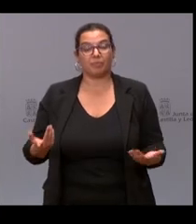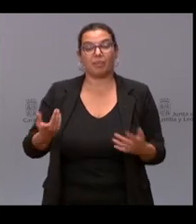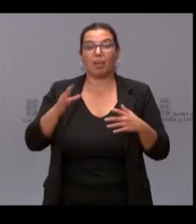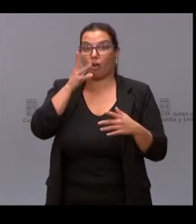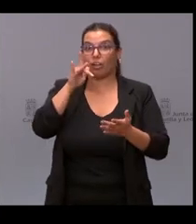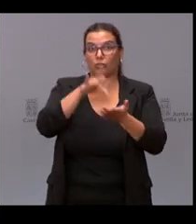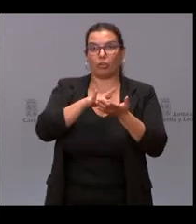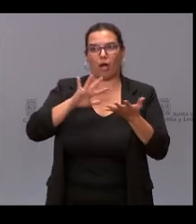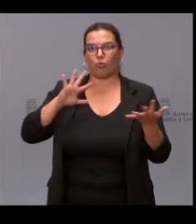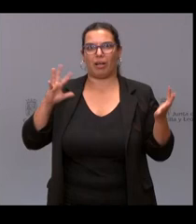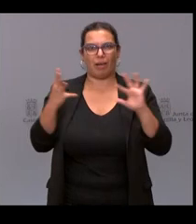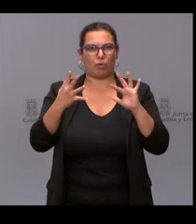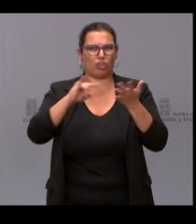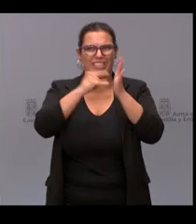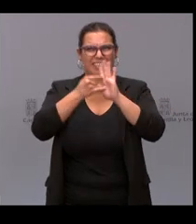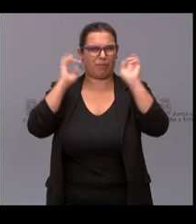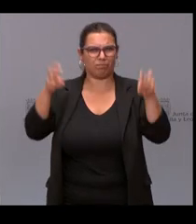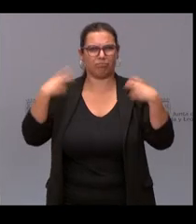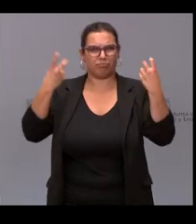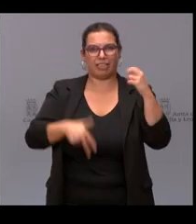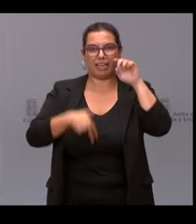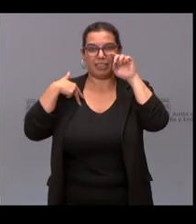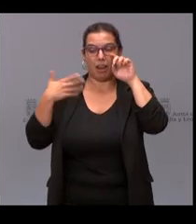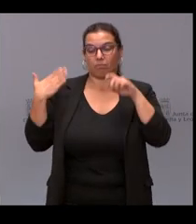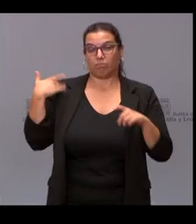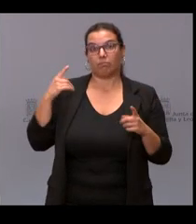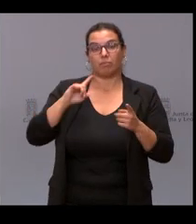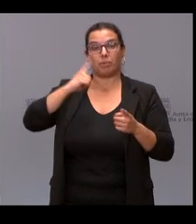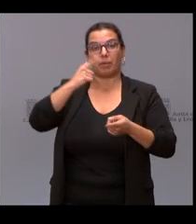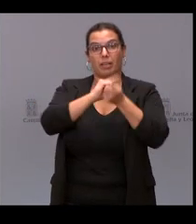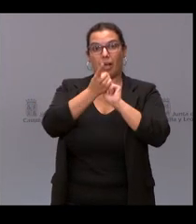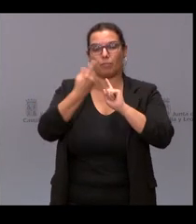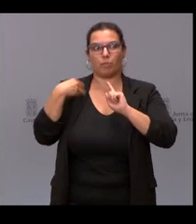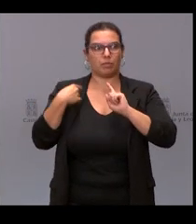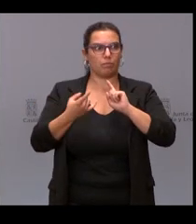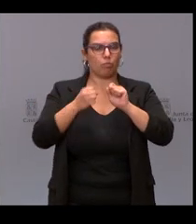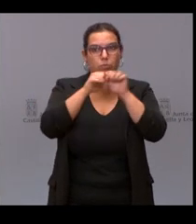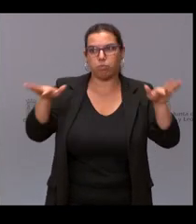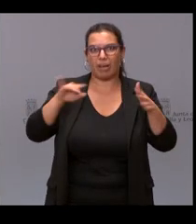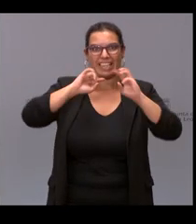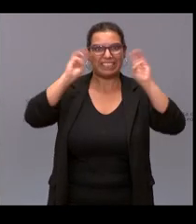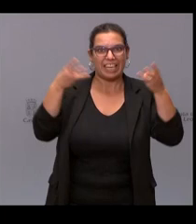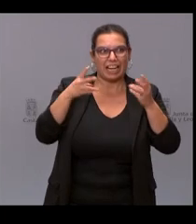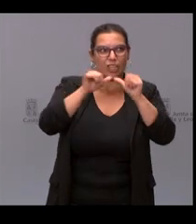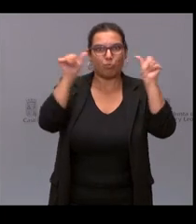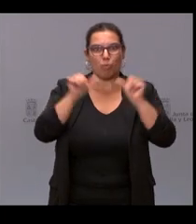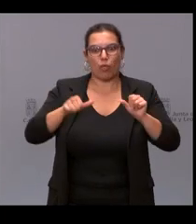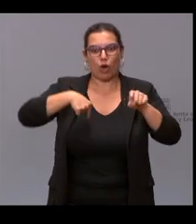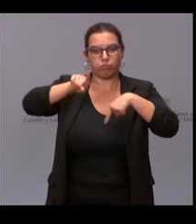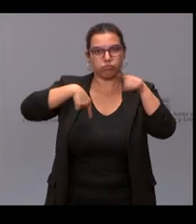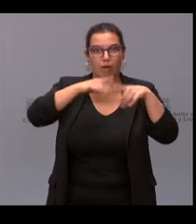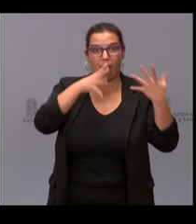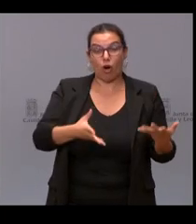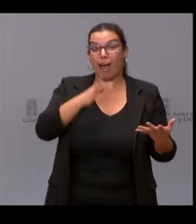cambio sistémico, ¿no? El cambio anterior es cuando aterrizamos en internet, en el modelo de movilidad que tenemos ahora, y ahora